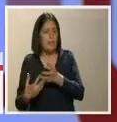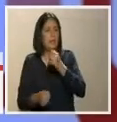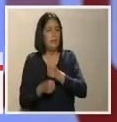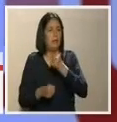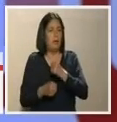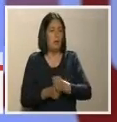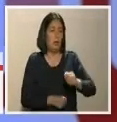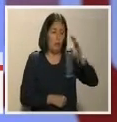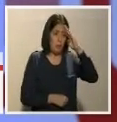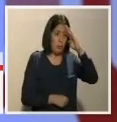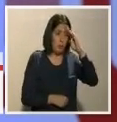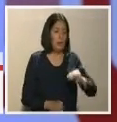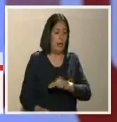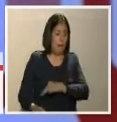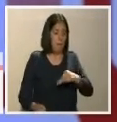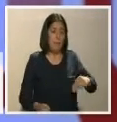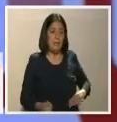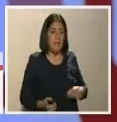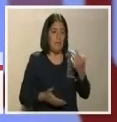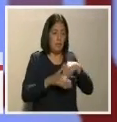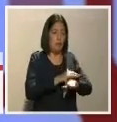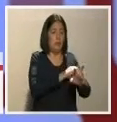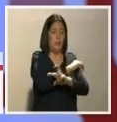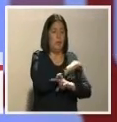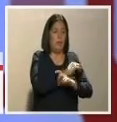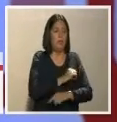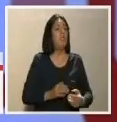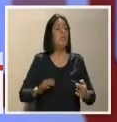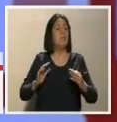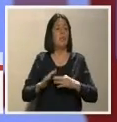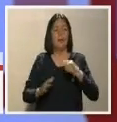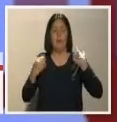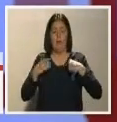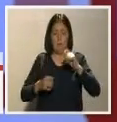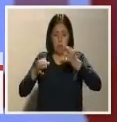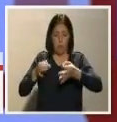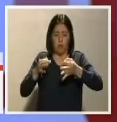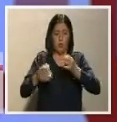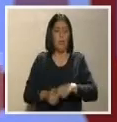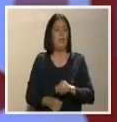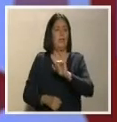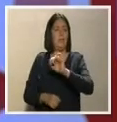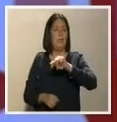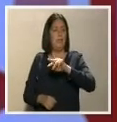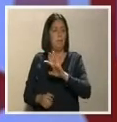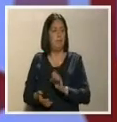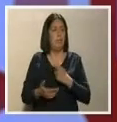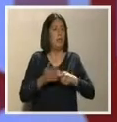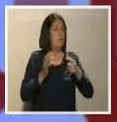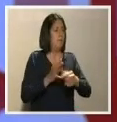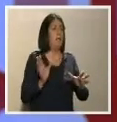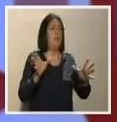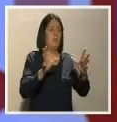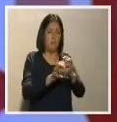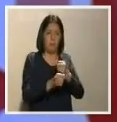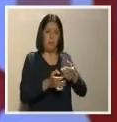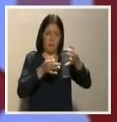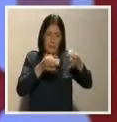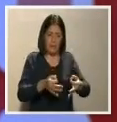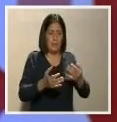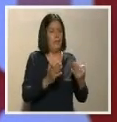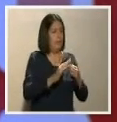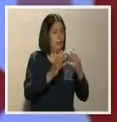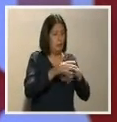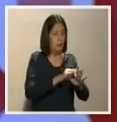Policía, Ministerio Público, Poder Judicial y el INPE para poder reducir con eficacia las tasas delictivas. Así